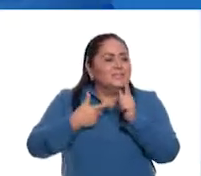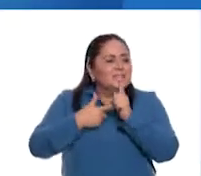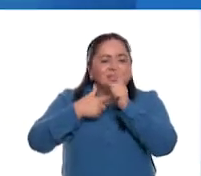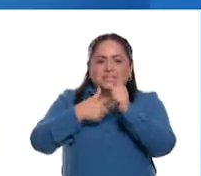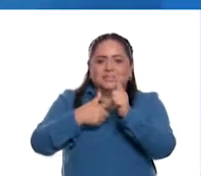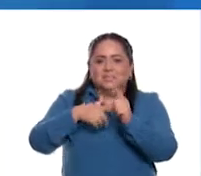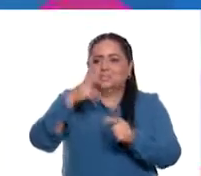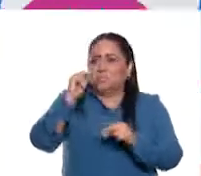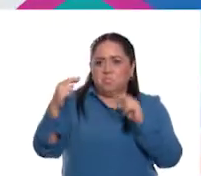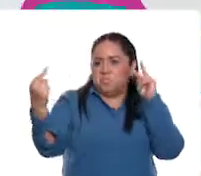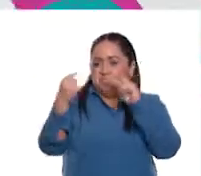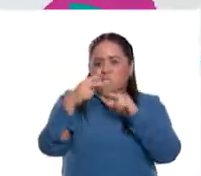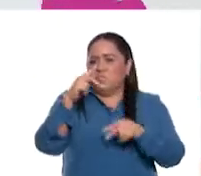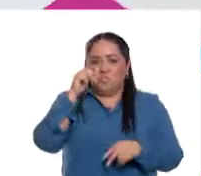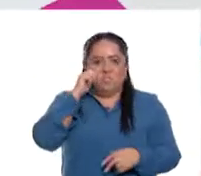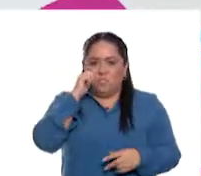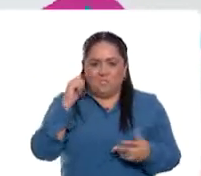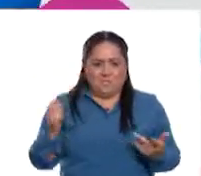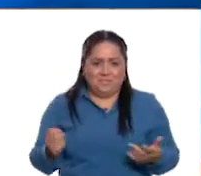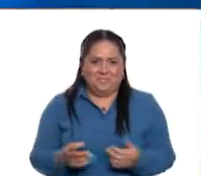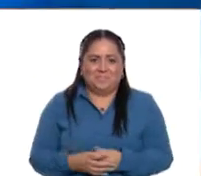a pesar de no poder vernos.